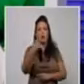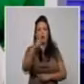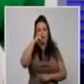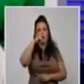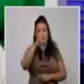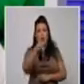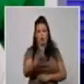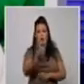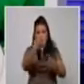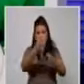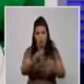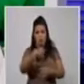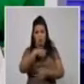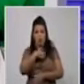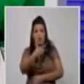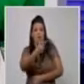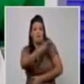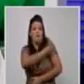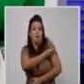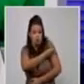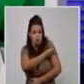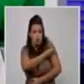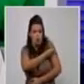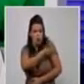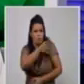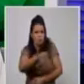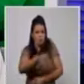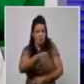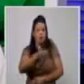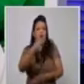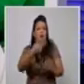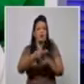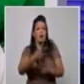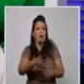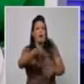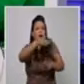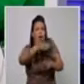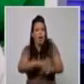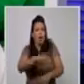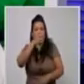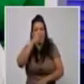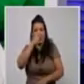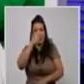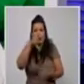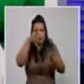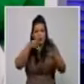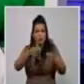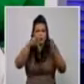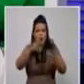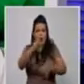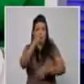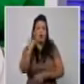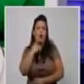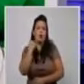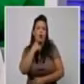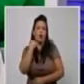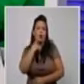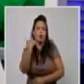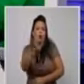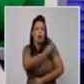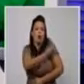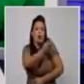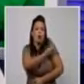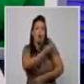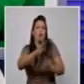con la denominada vacuna antigripal, que se pone todos los años, se pone todos los años porque además la inmunidad que deja no te